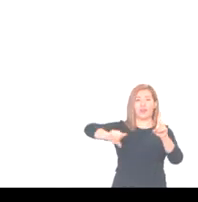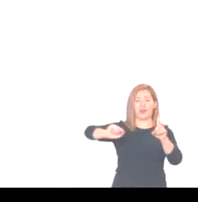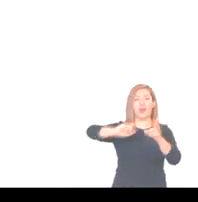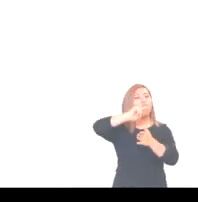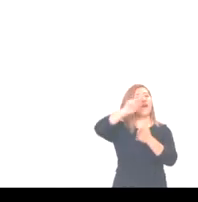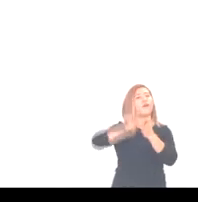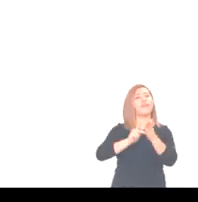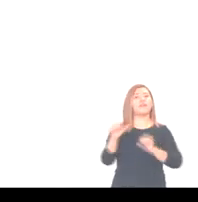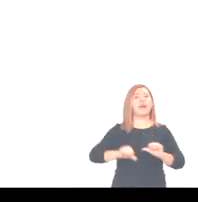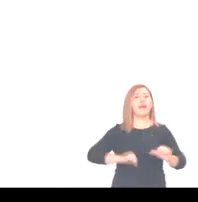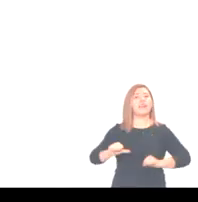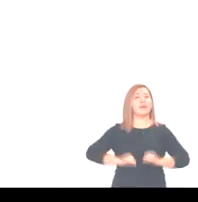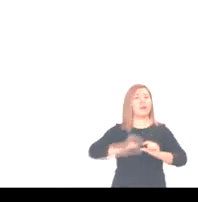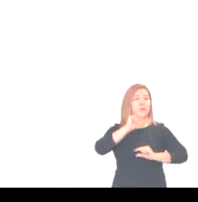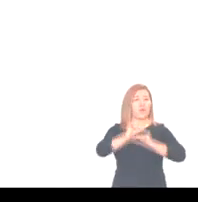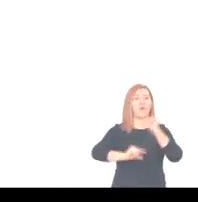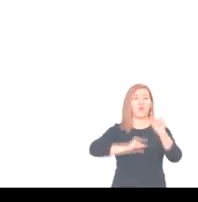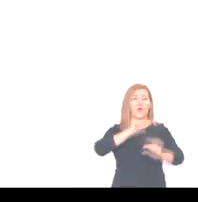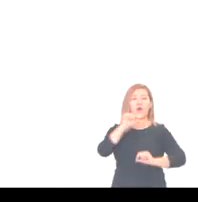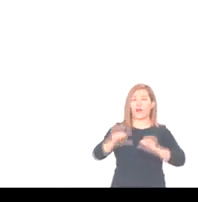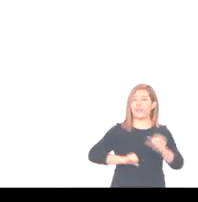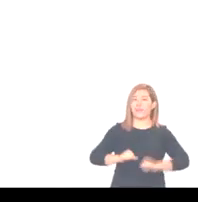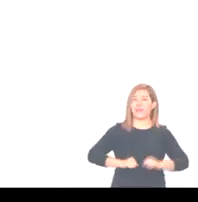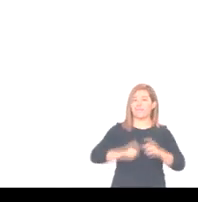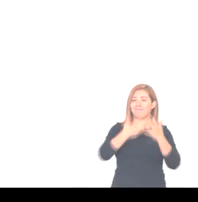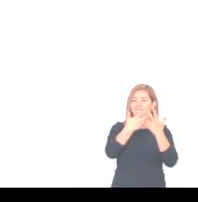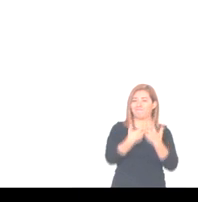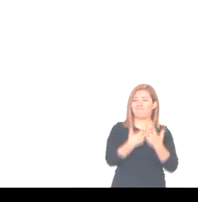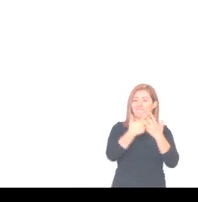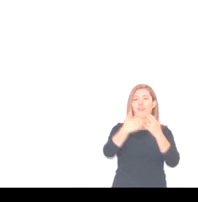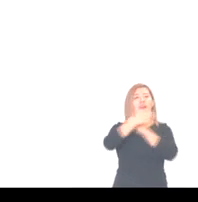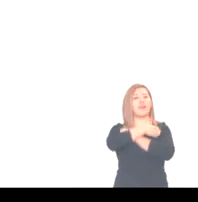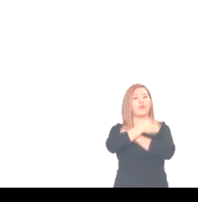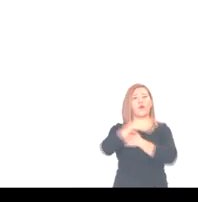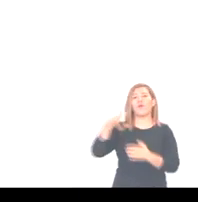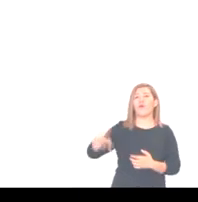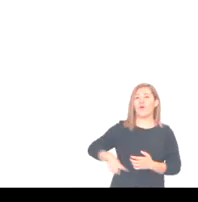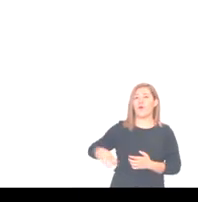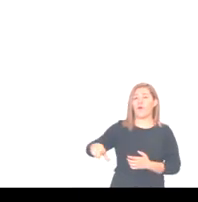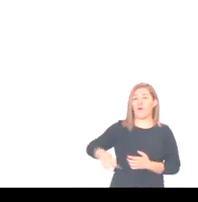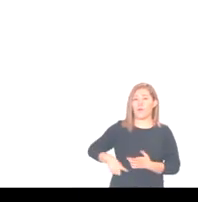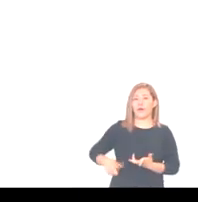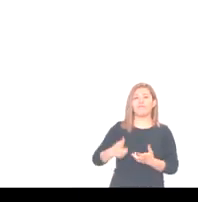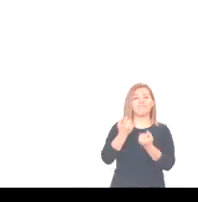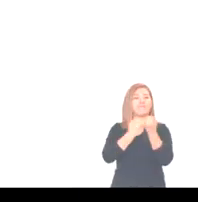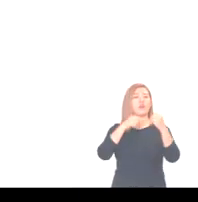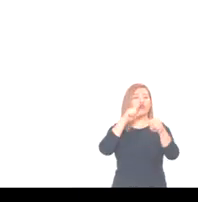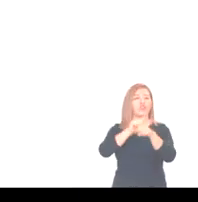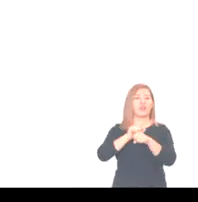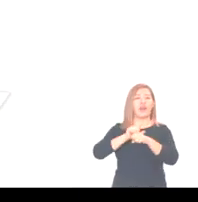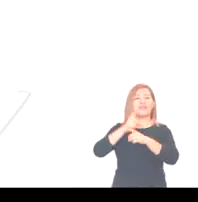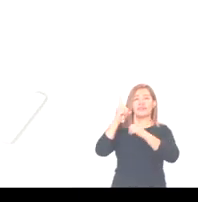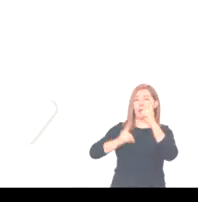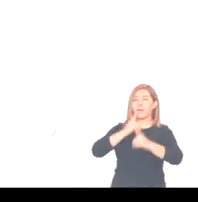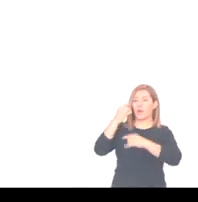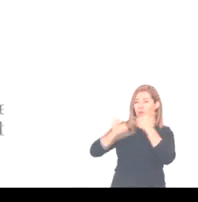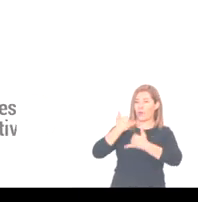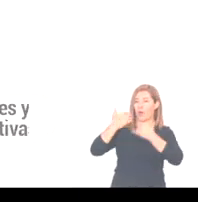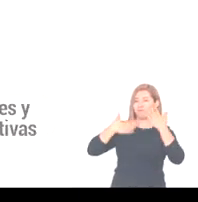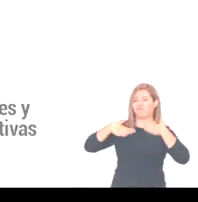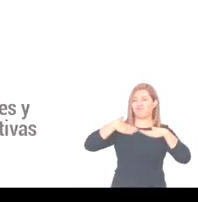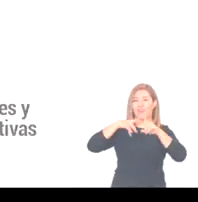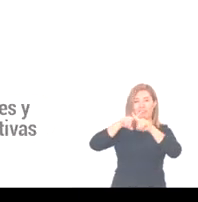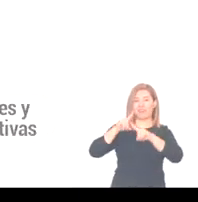el regreso escalonado de las actividades productivas, educativas, gubernamentales, sociales y